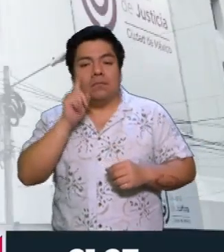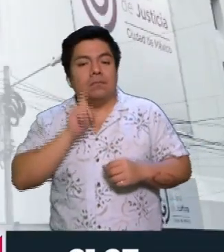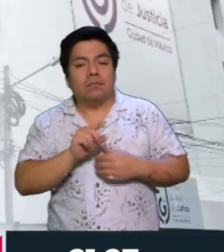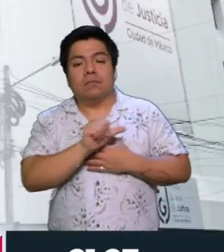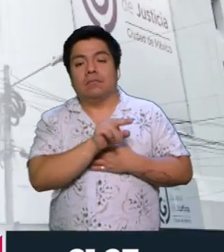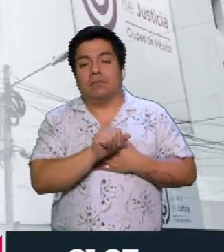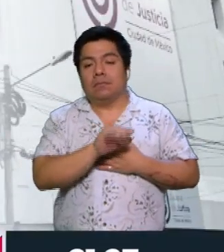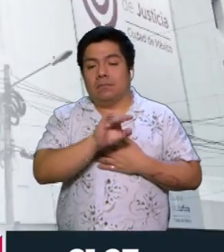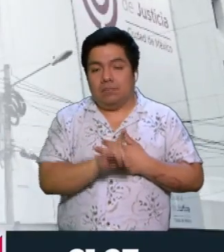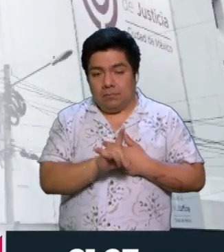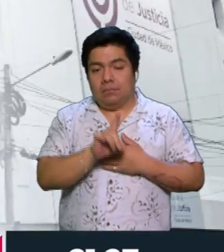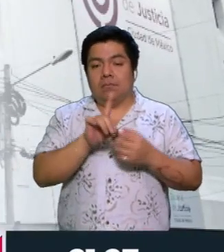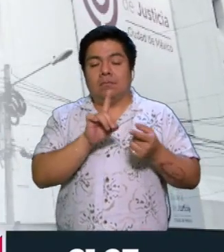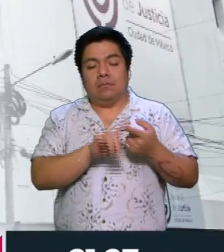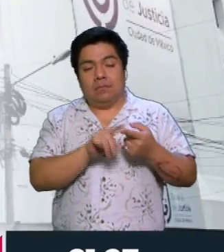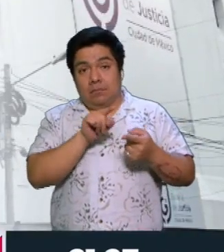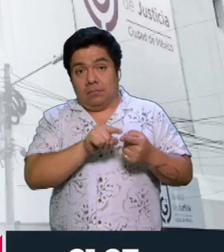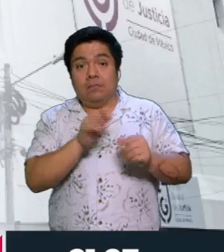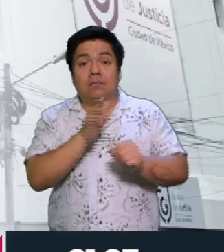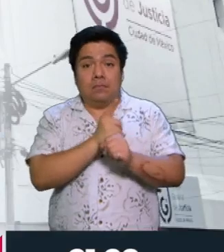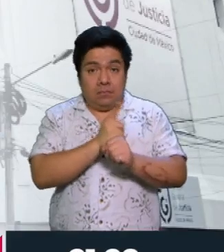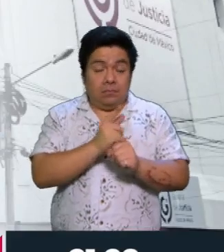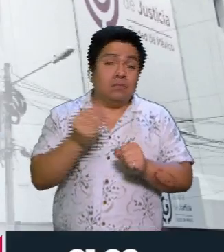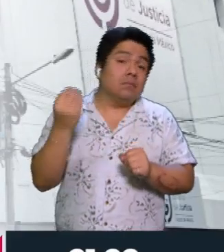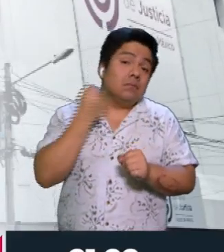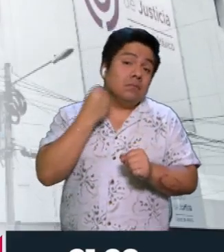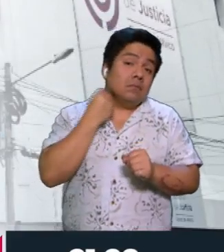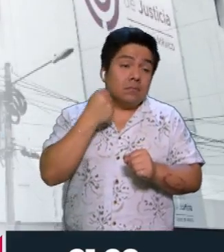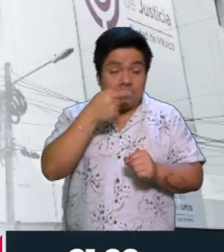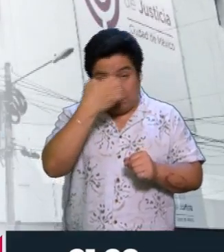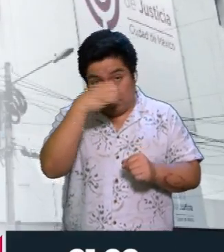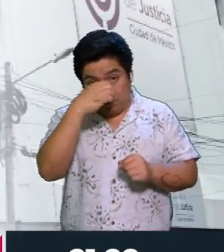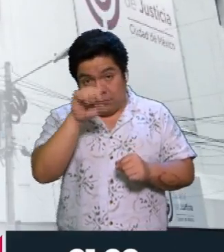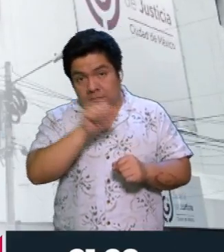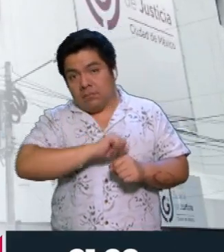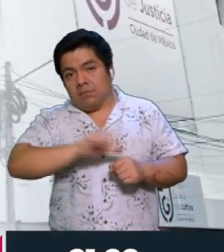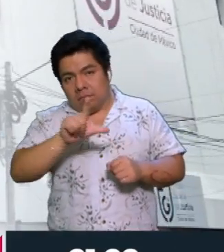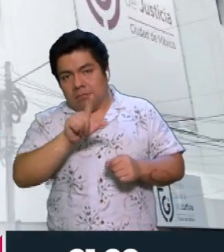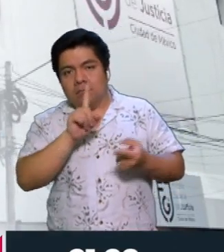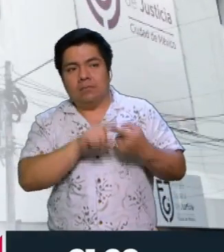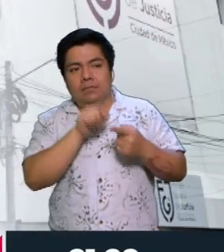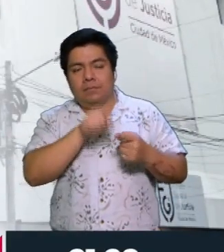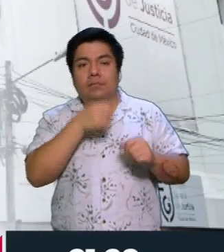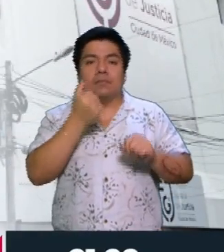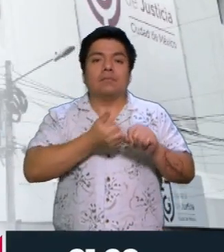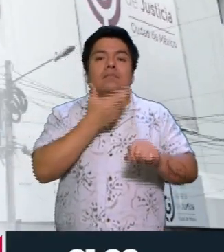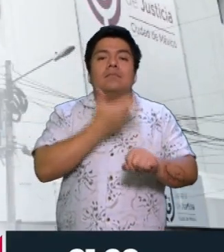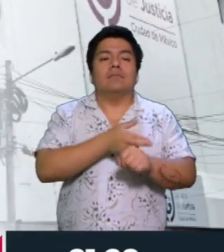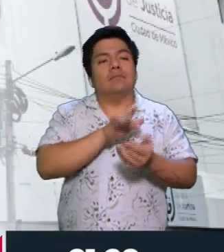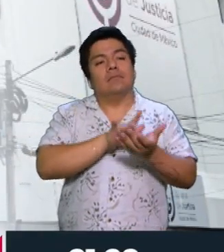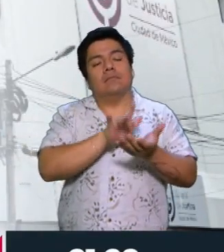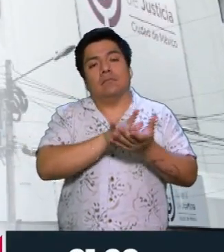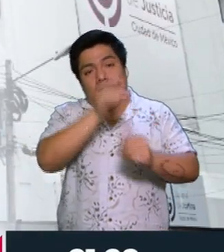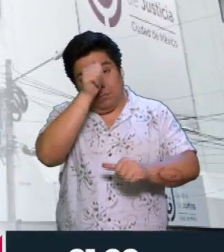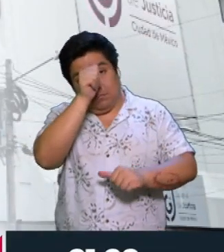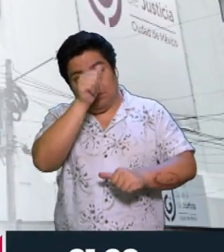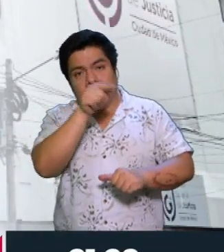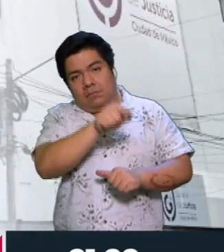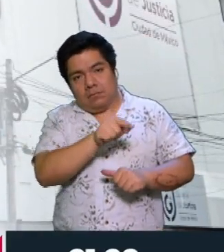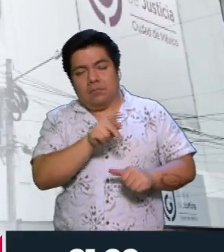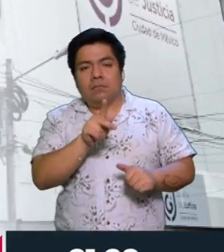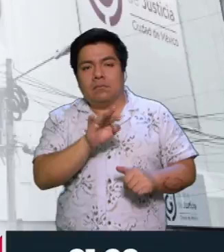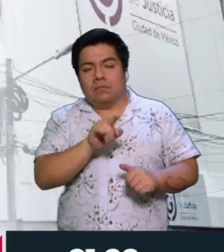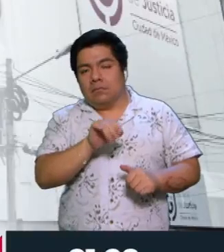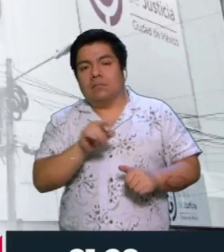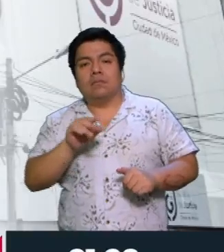Elena Valero Manzano ella es licenciada en hecho y entre su experiencia profesional está el haber sido secretaria auxiliar de acuerdos en la ponencia